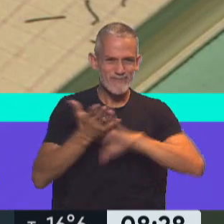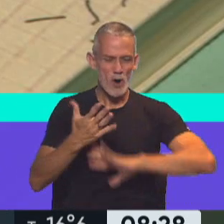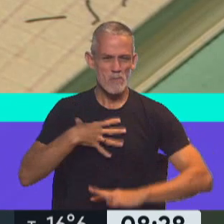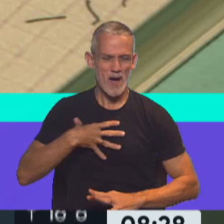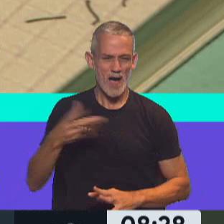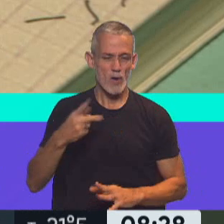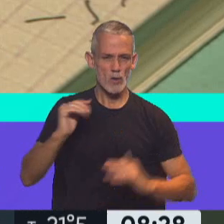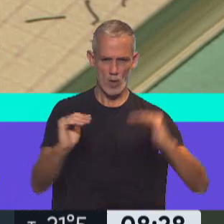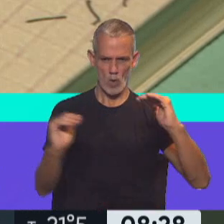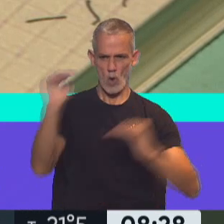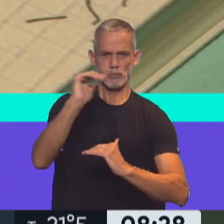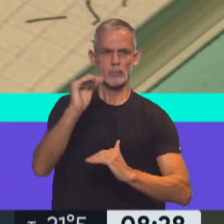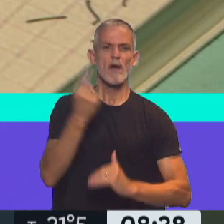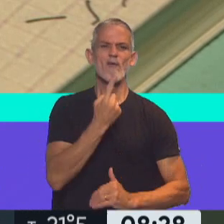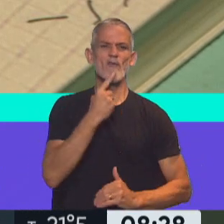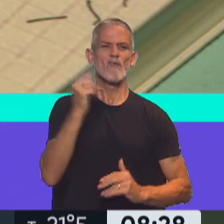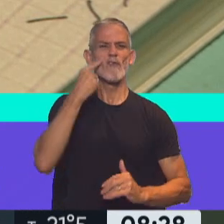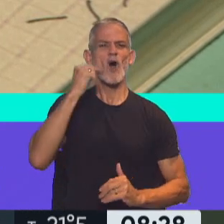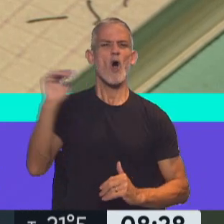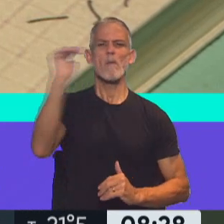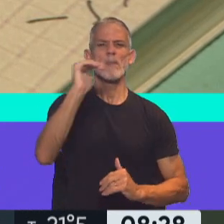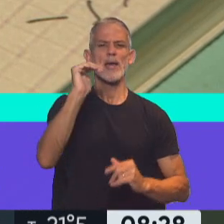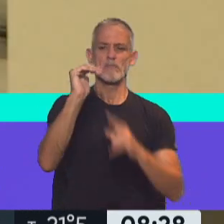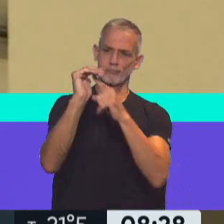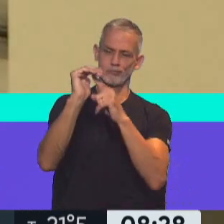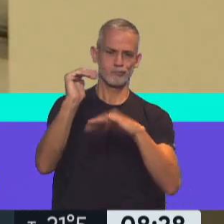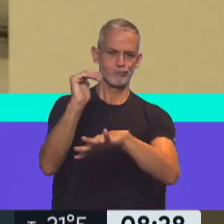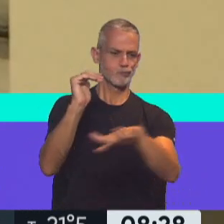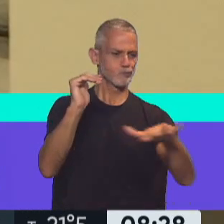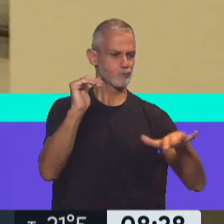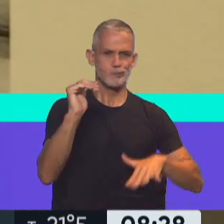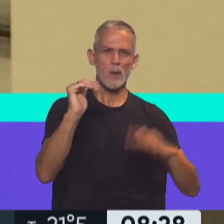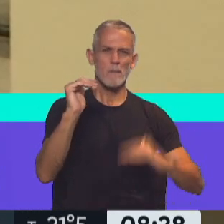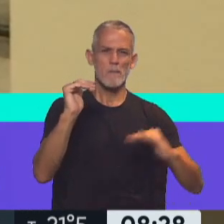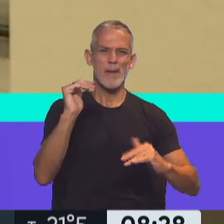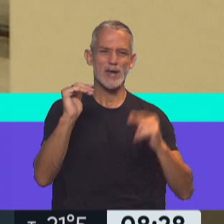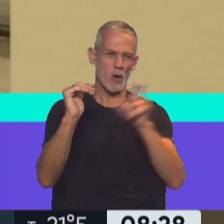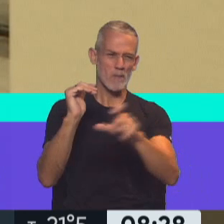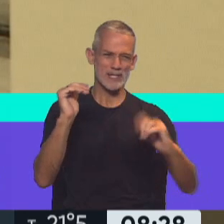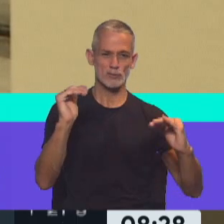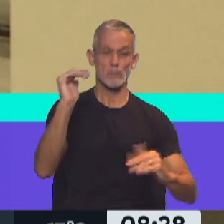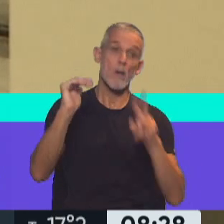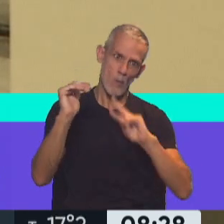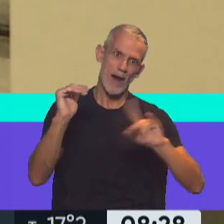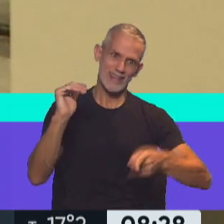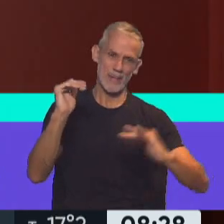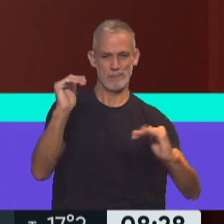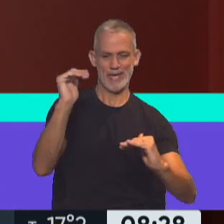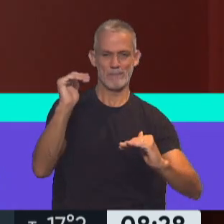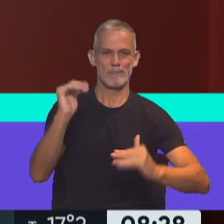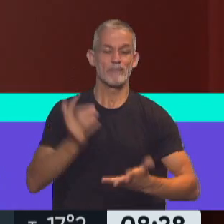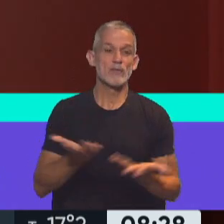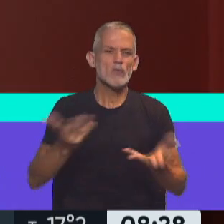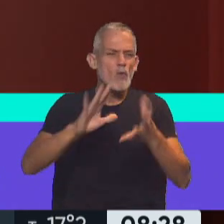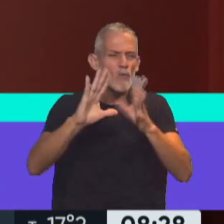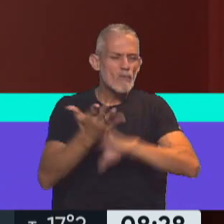un predominio del varón por el resto de las disidencias sexuales donde está contemplada la mujer también. Tiene que ver con una